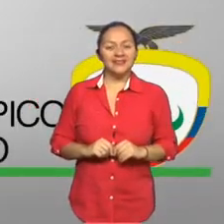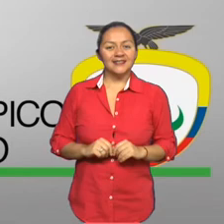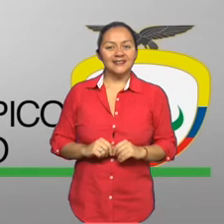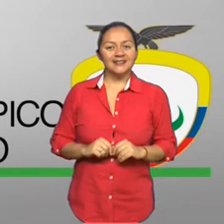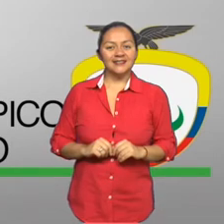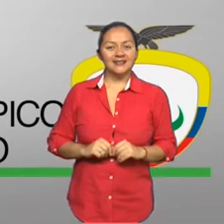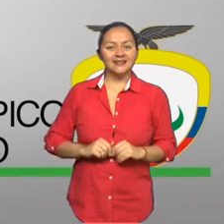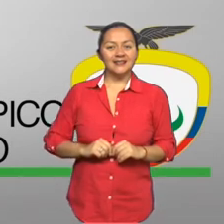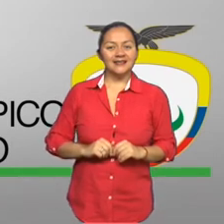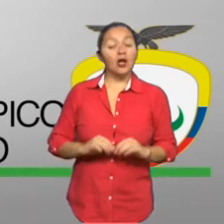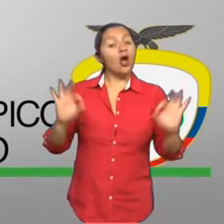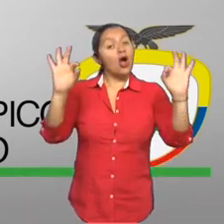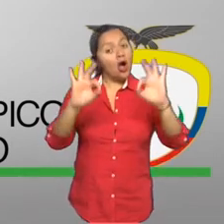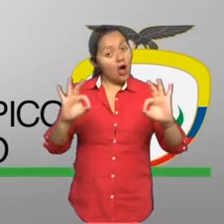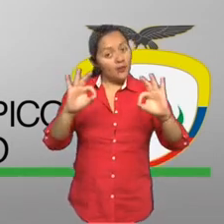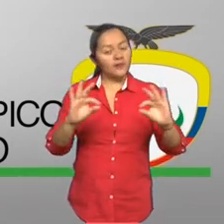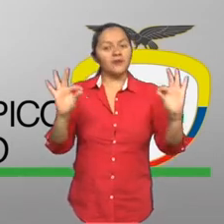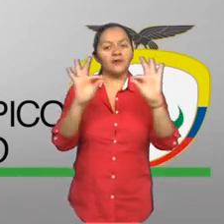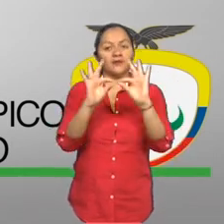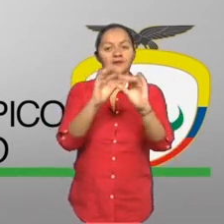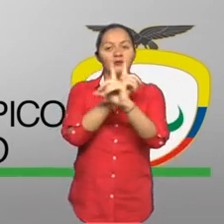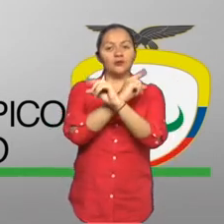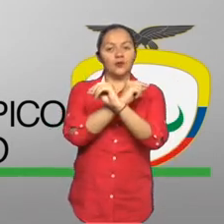022-520925 o a sus redes sociales.